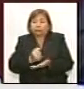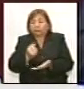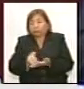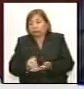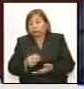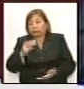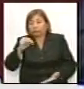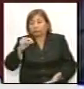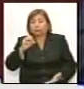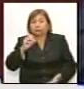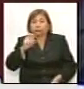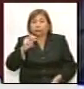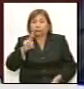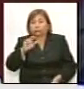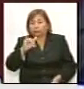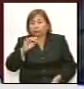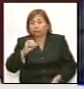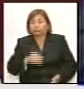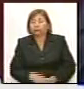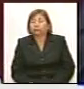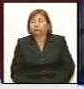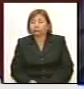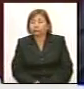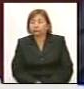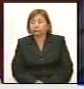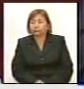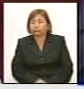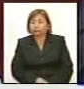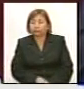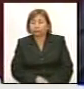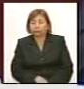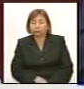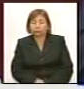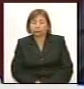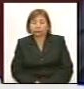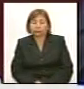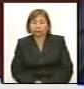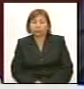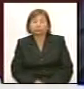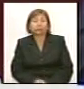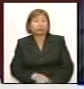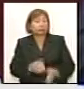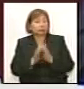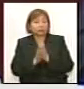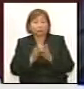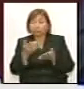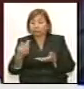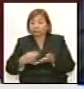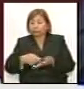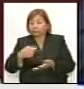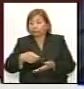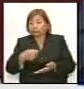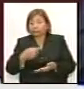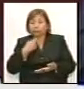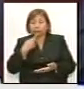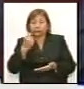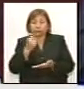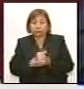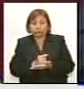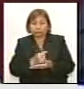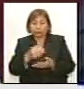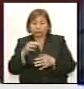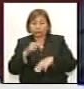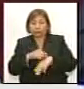sean procedimientos ante el notario que se reclama que hay un inquilino que no paga, el notario en un